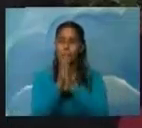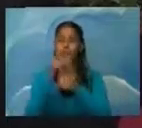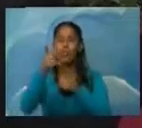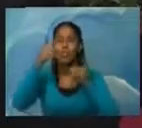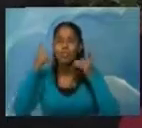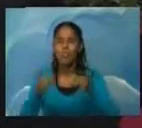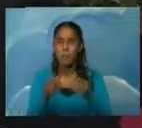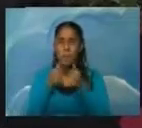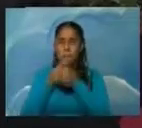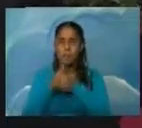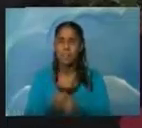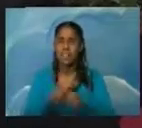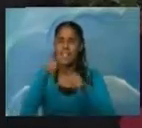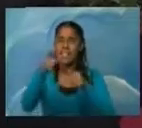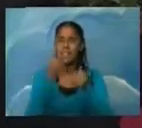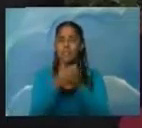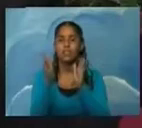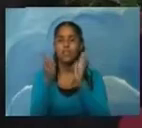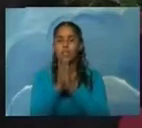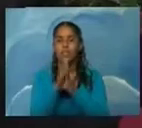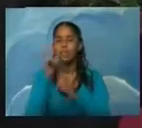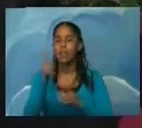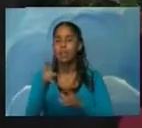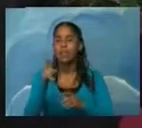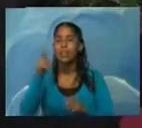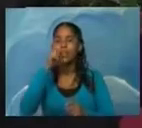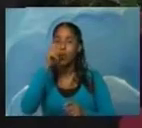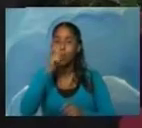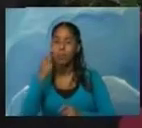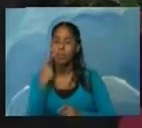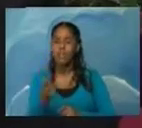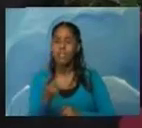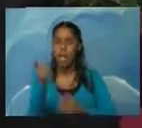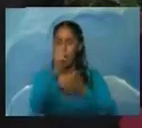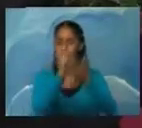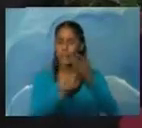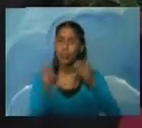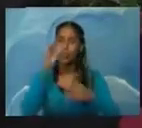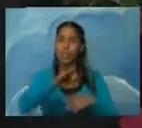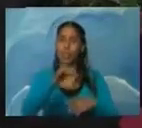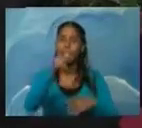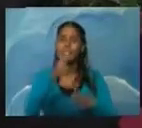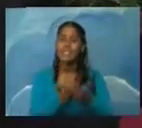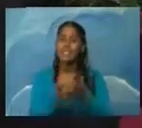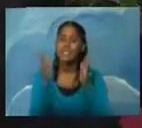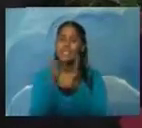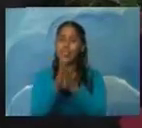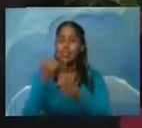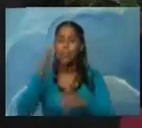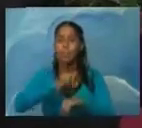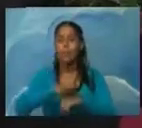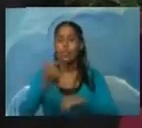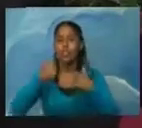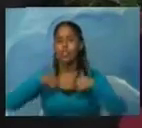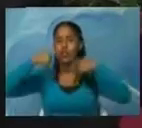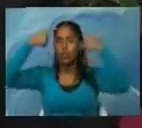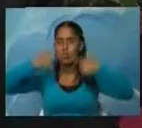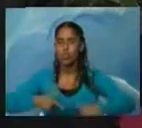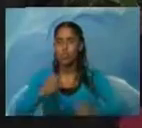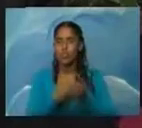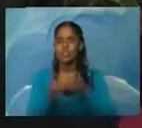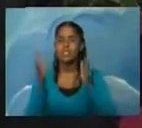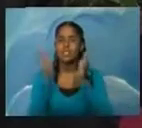debes mantenerte en santidad. También Pedro dice, escrito está, sé santo porque yo soy